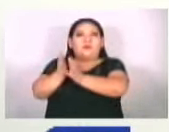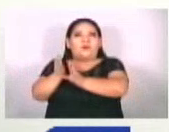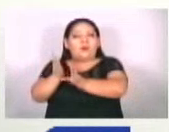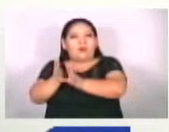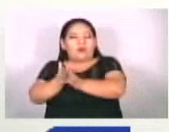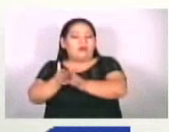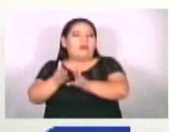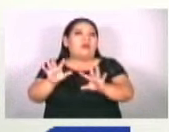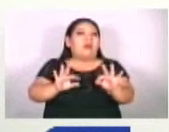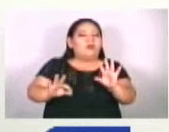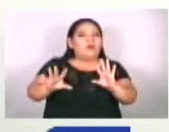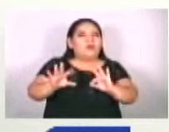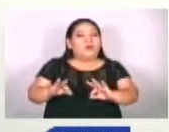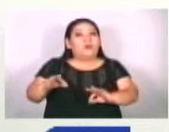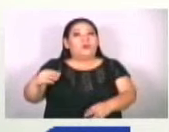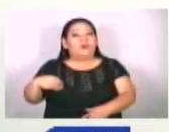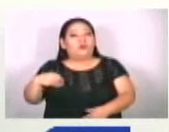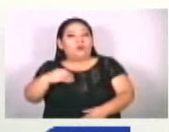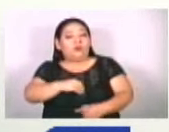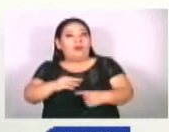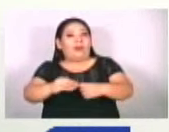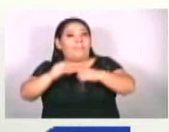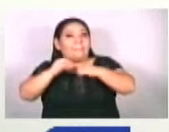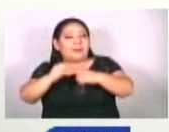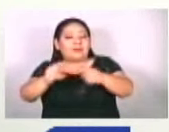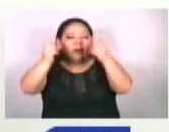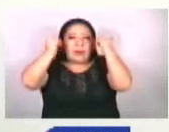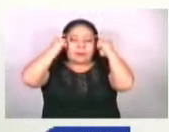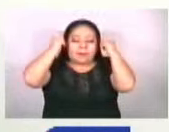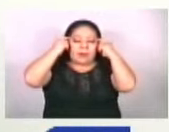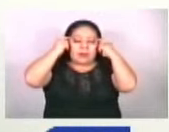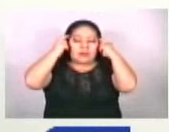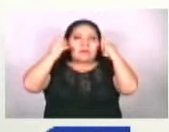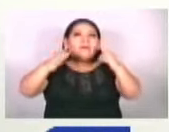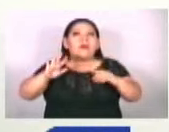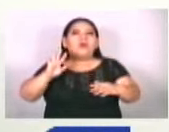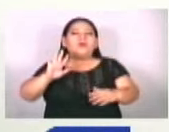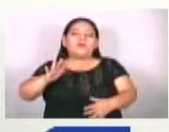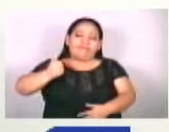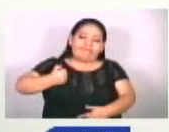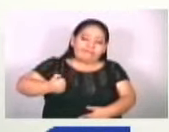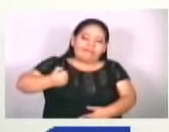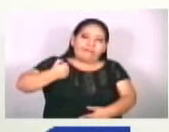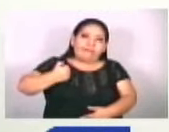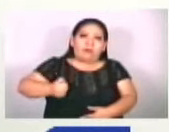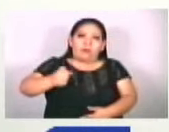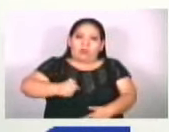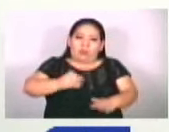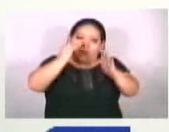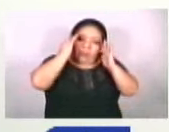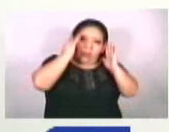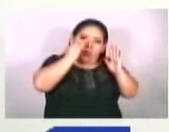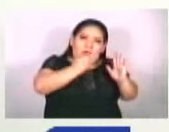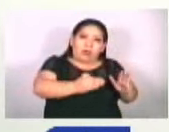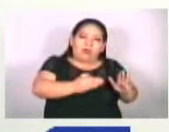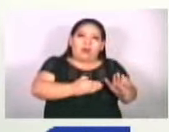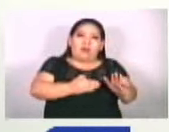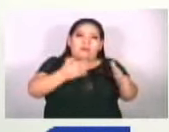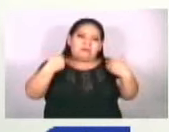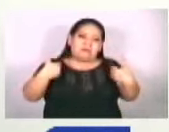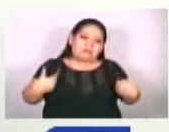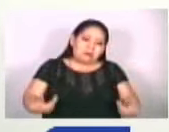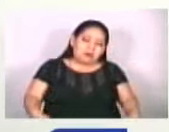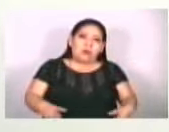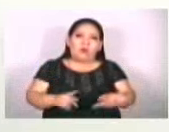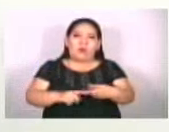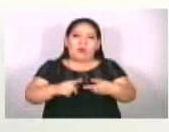casos atención psiquiátrica, para que este duelo lo pueda vivir de la mejor manera y no nos enfoquemos únicamente en la parte física, en